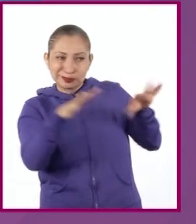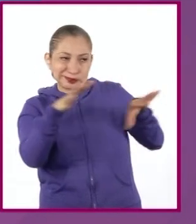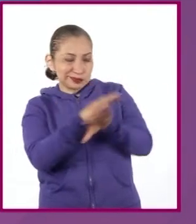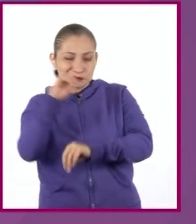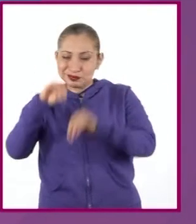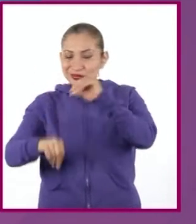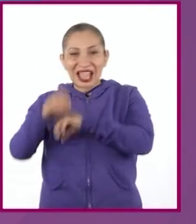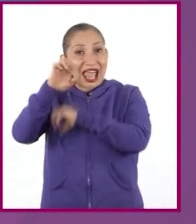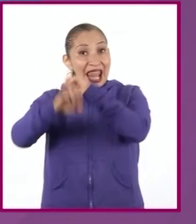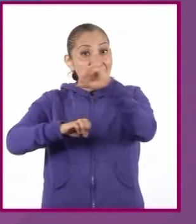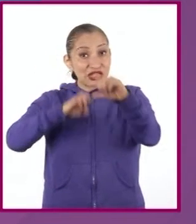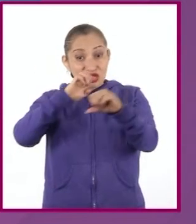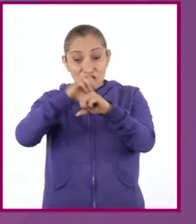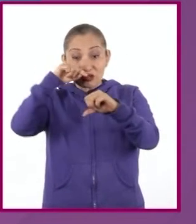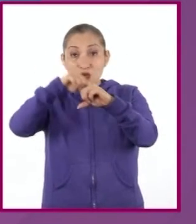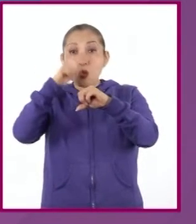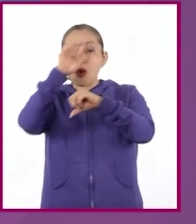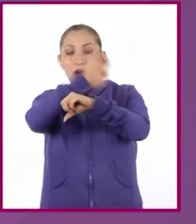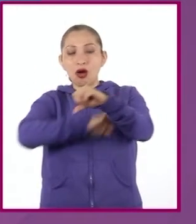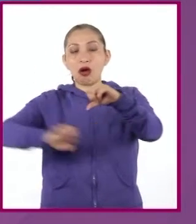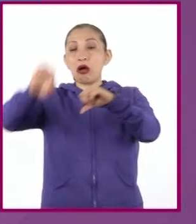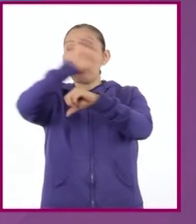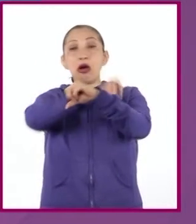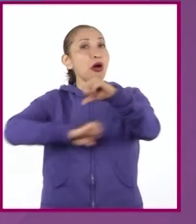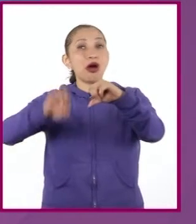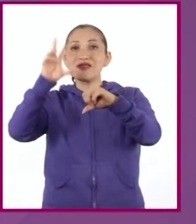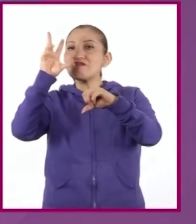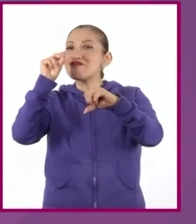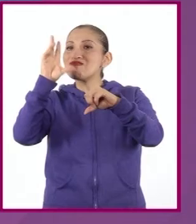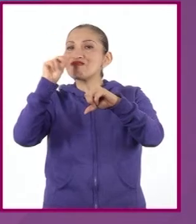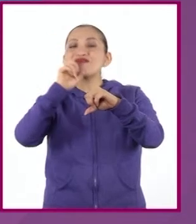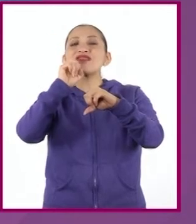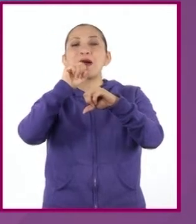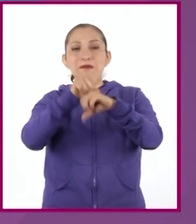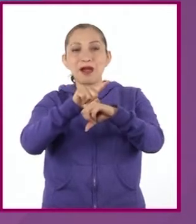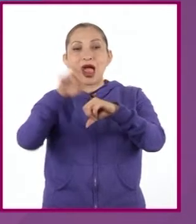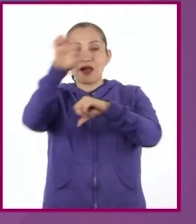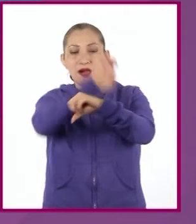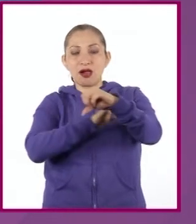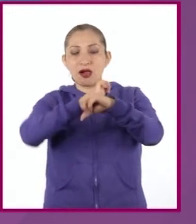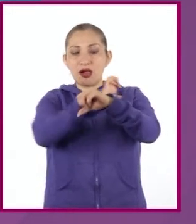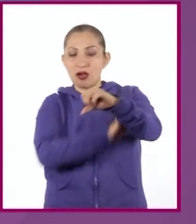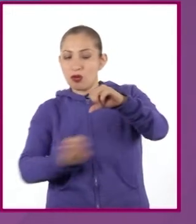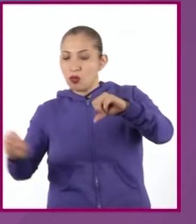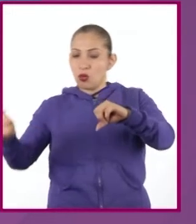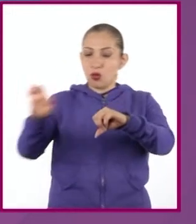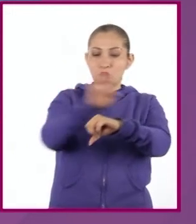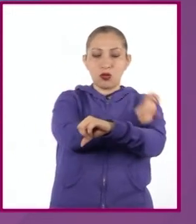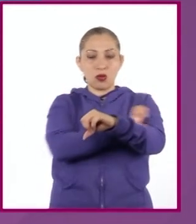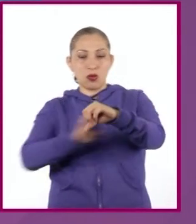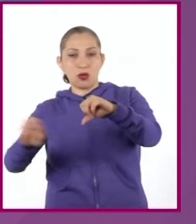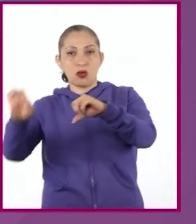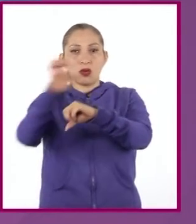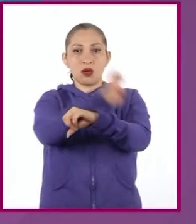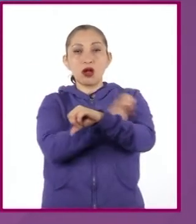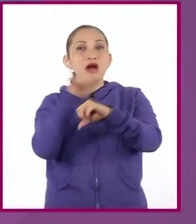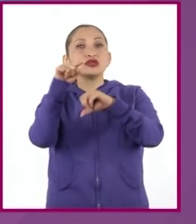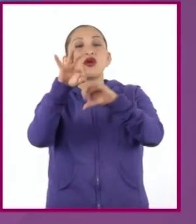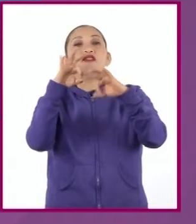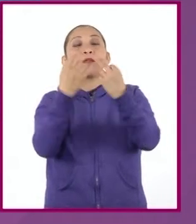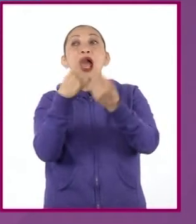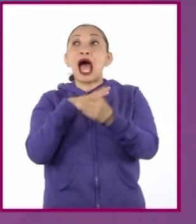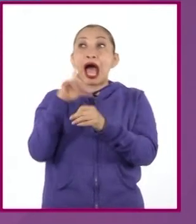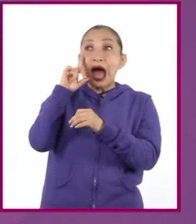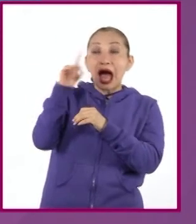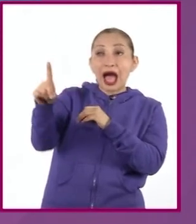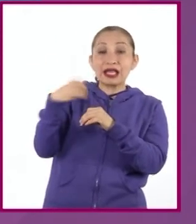los electrones no solamente se movían en órbitas circulares, sino también de forma elíptica, y que su orientación se debía a la